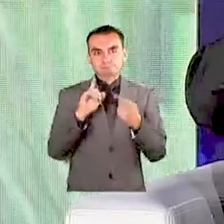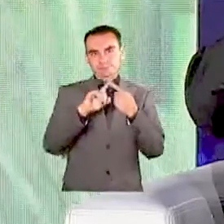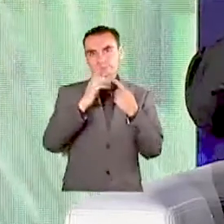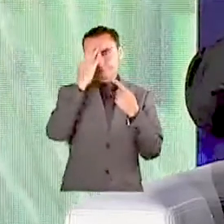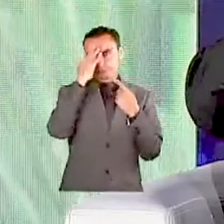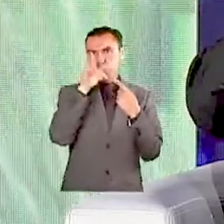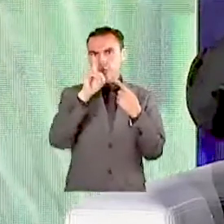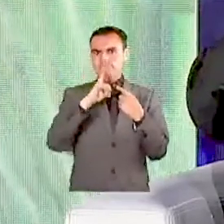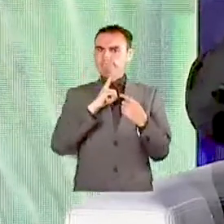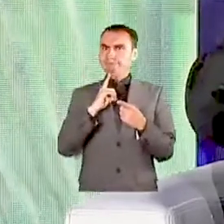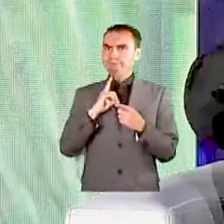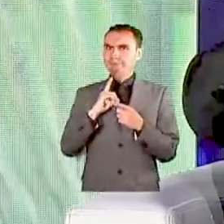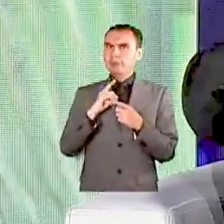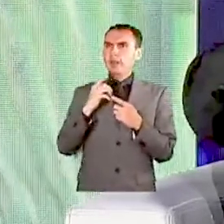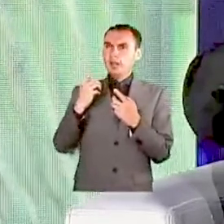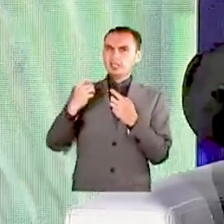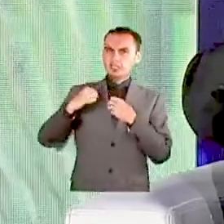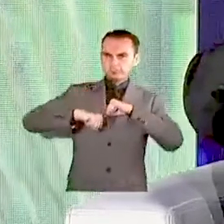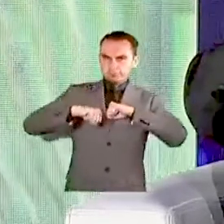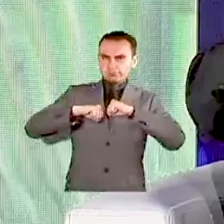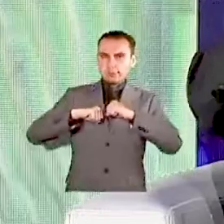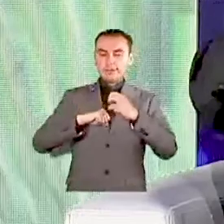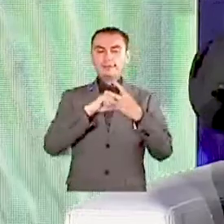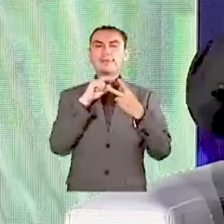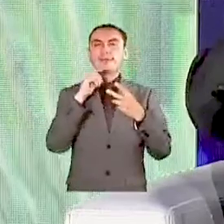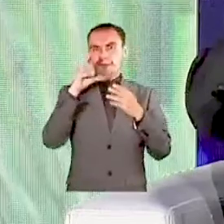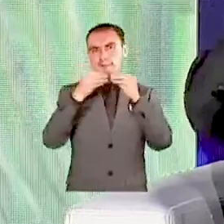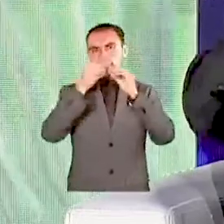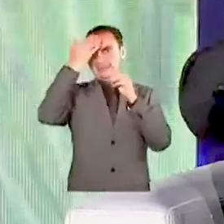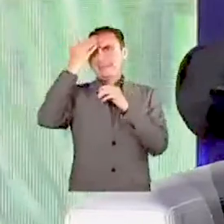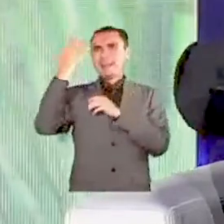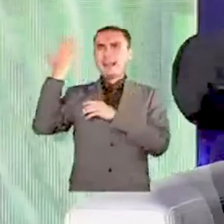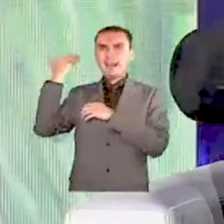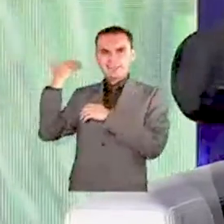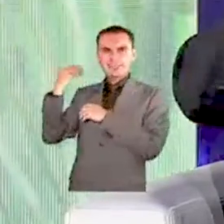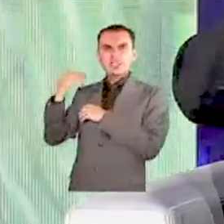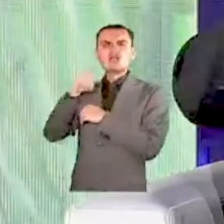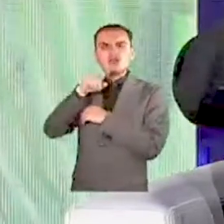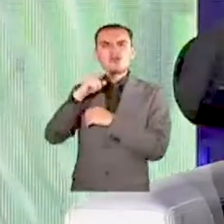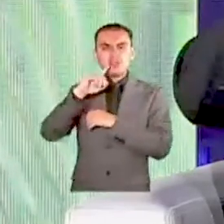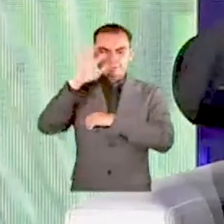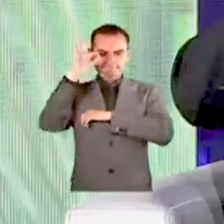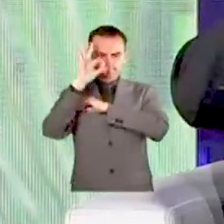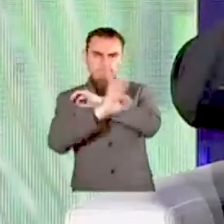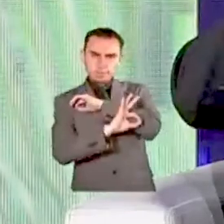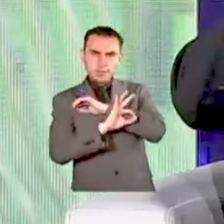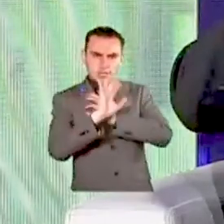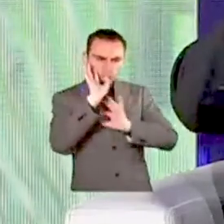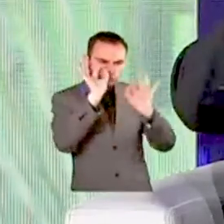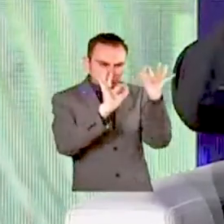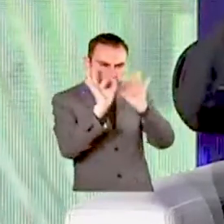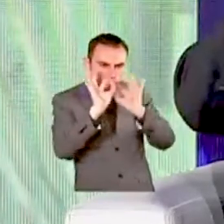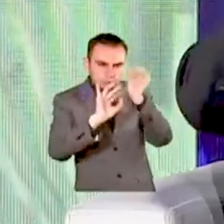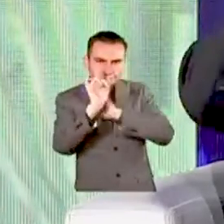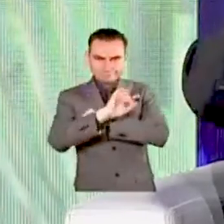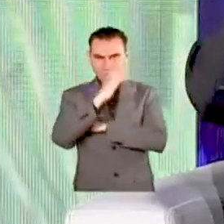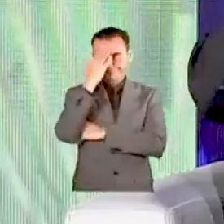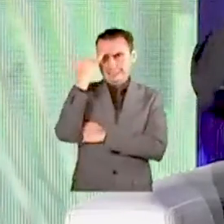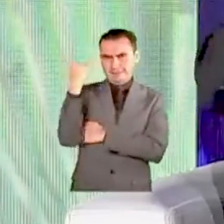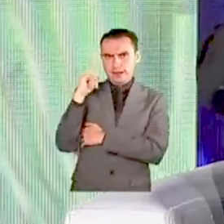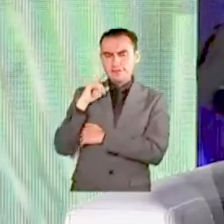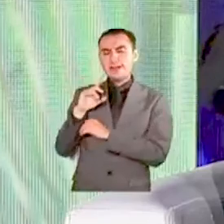partir de esa especial sensibilidad que evidenció justamente con ocasión de la sentencia de la Corte Suprema de